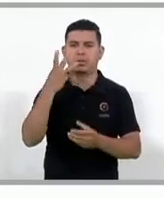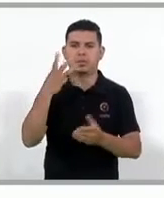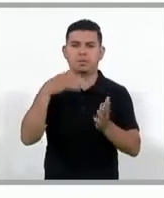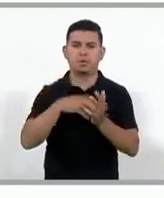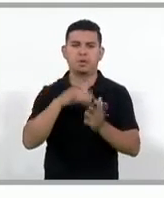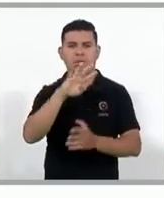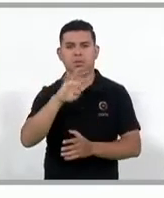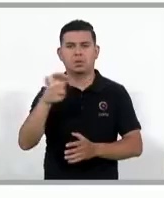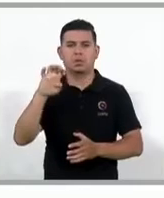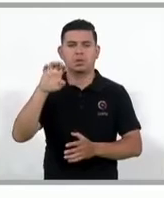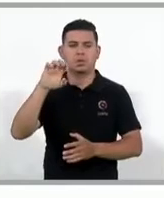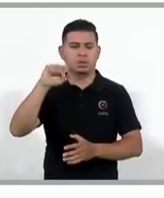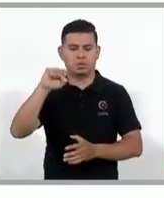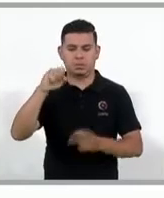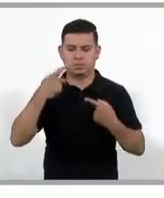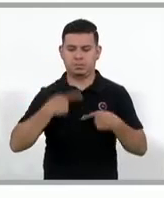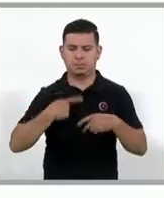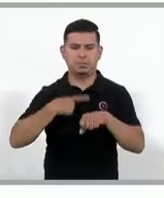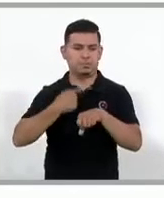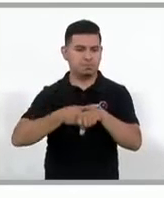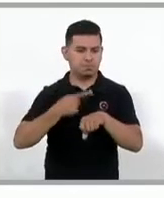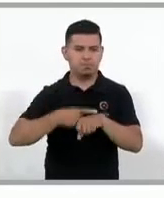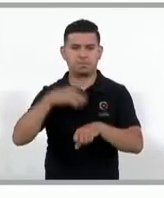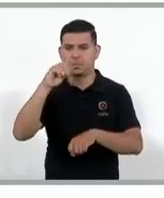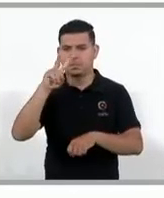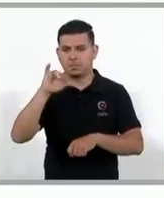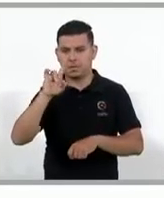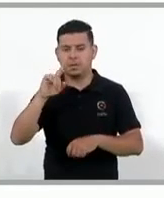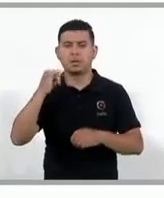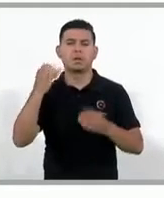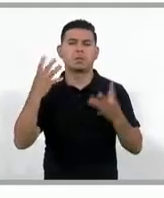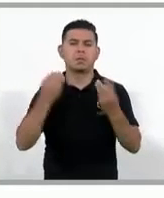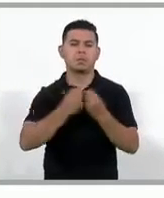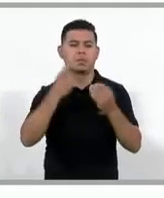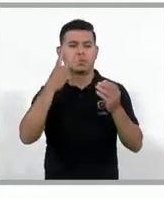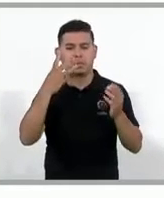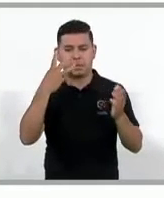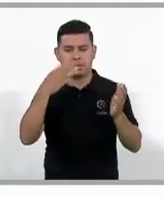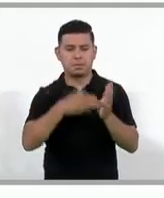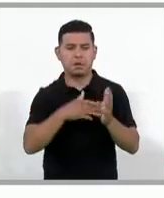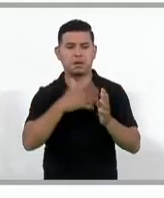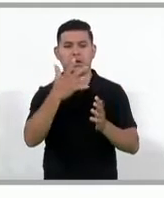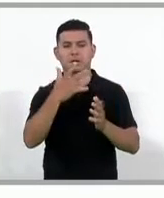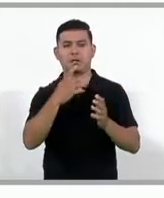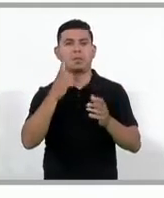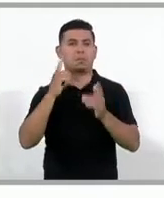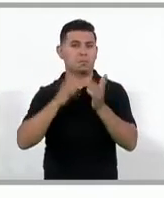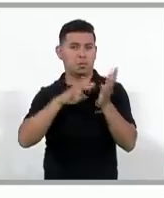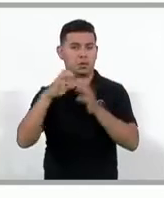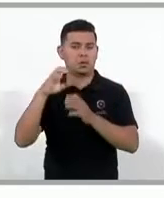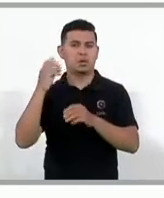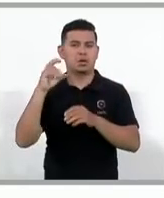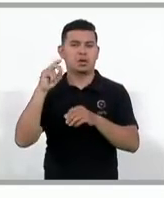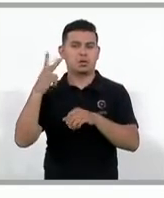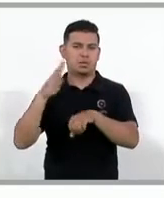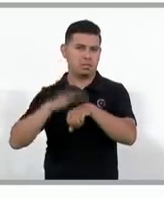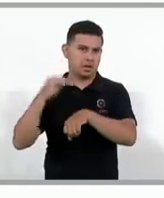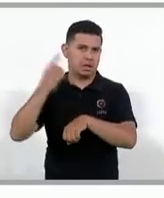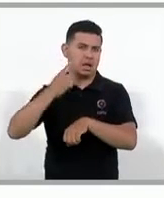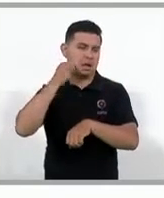mil 460 casos confirmados mil 938 mas que el día de ayer con tres mil